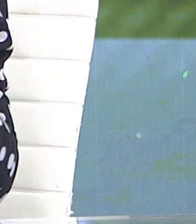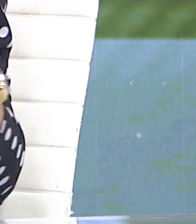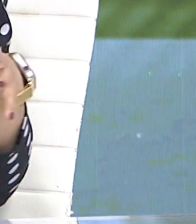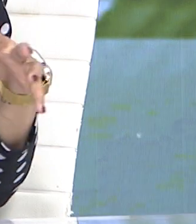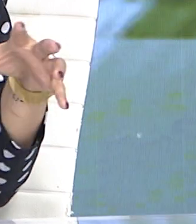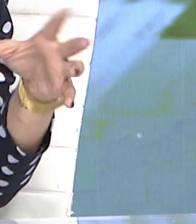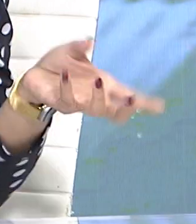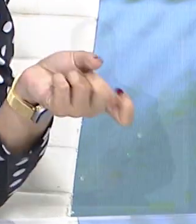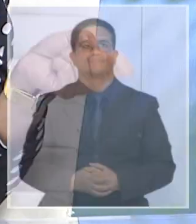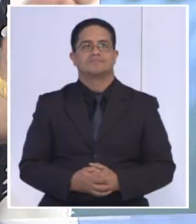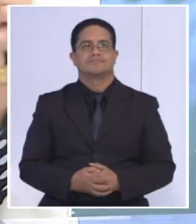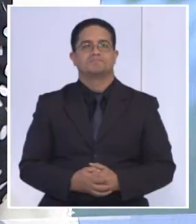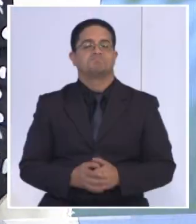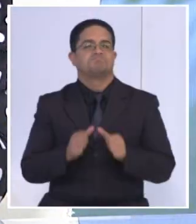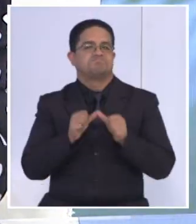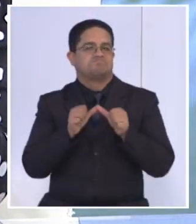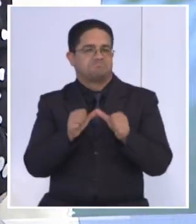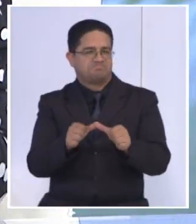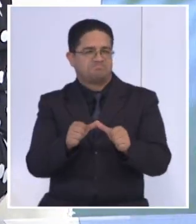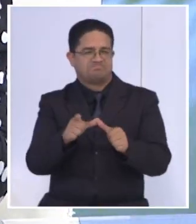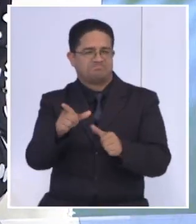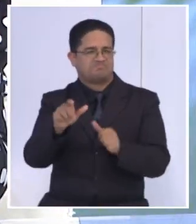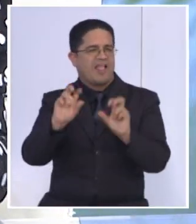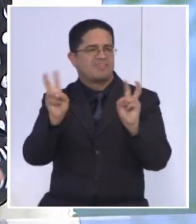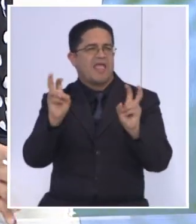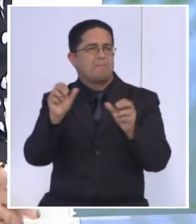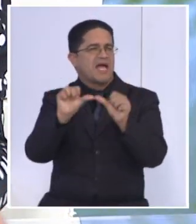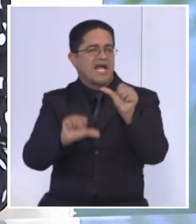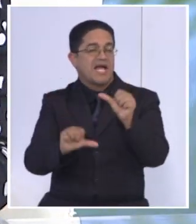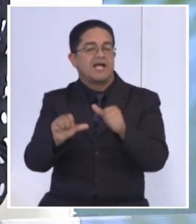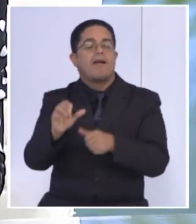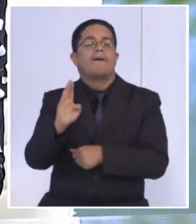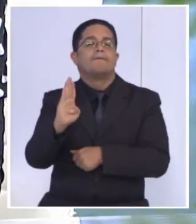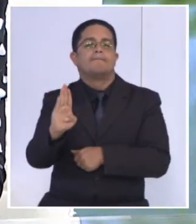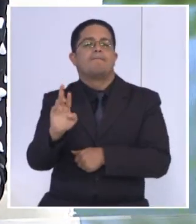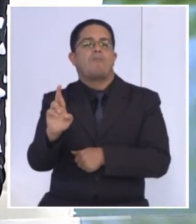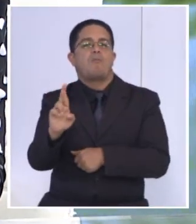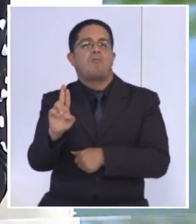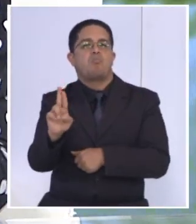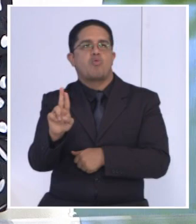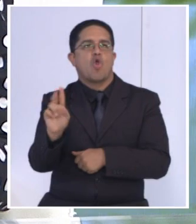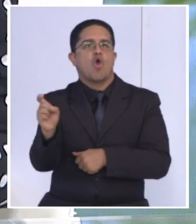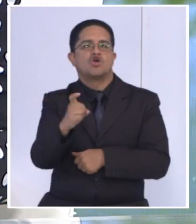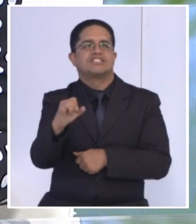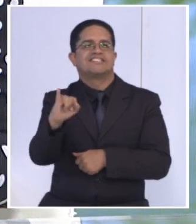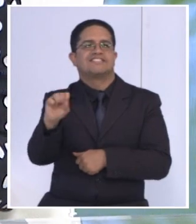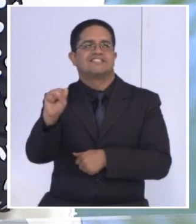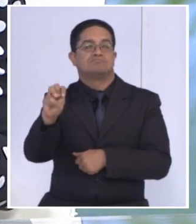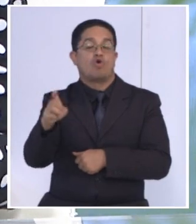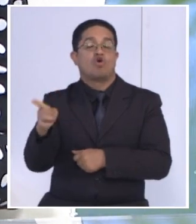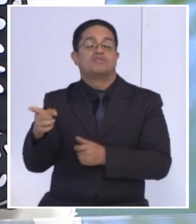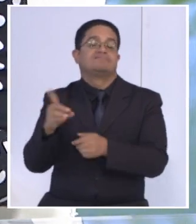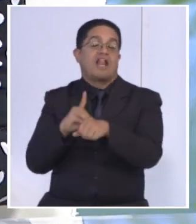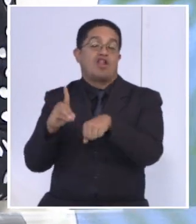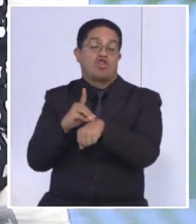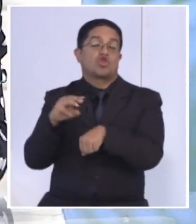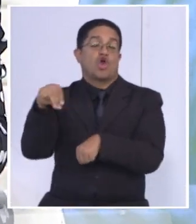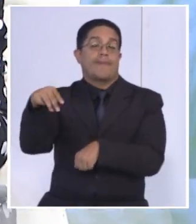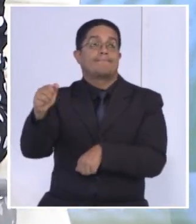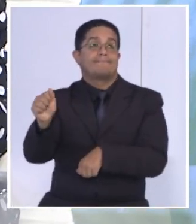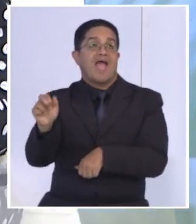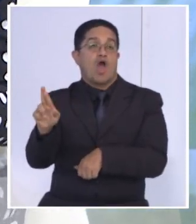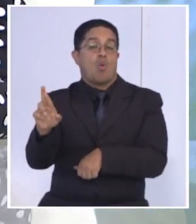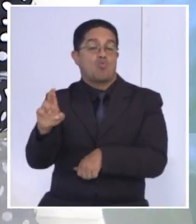Seguimos hablando sobre el bruxismo y su implicación en nuestra salud con el doctor Paul Moreto Bryan, quien es expresidente de la Sociedad Venezolana de